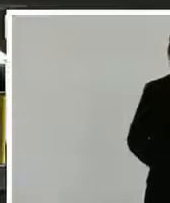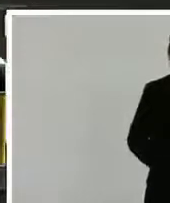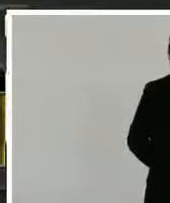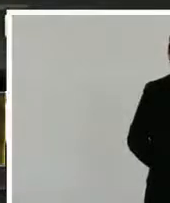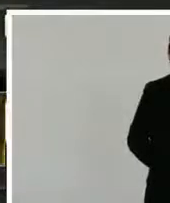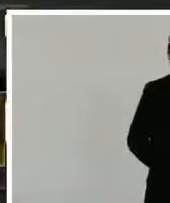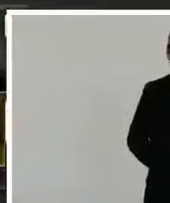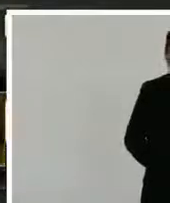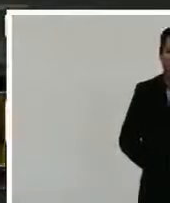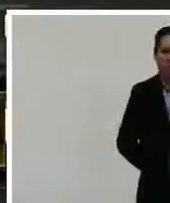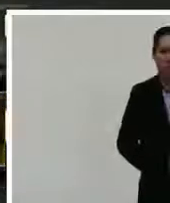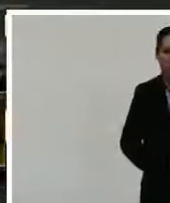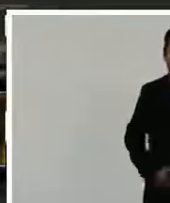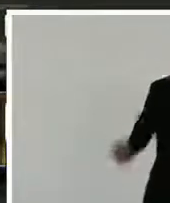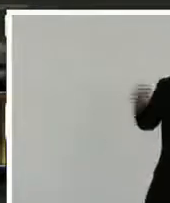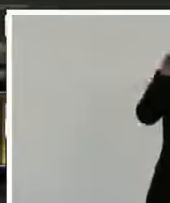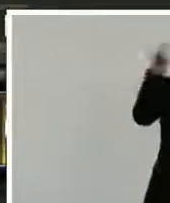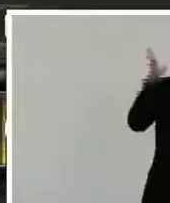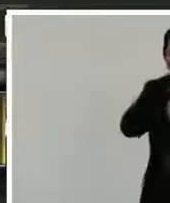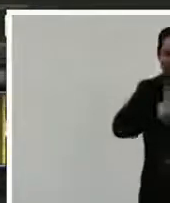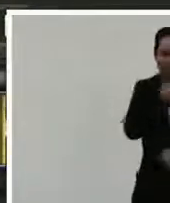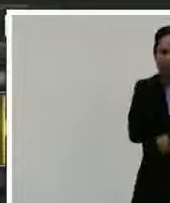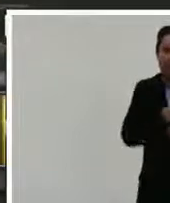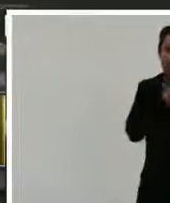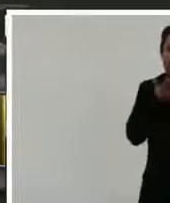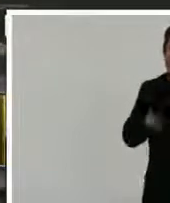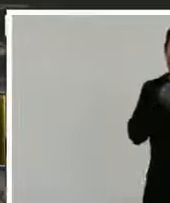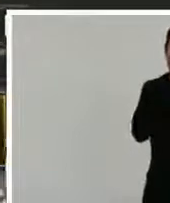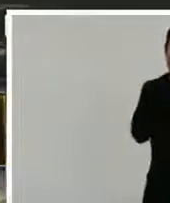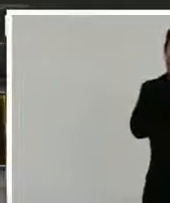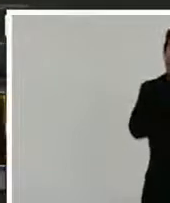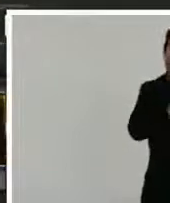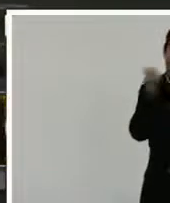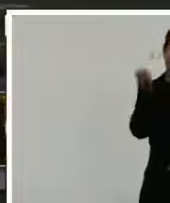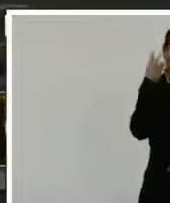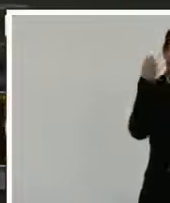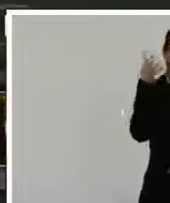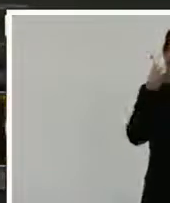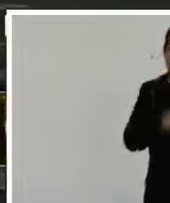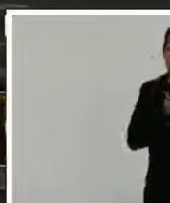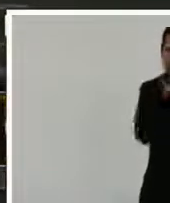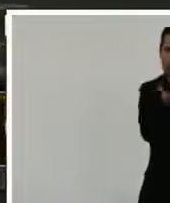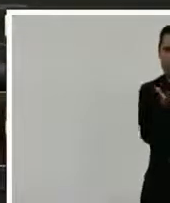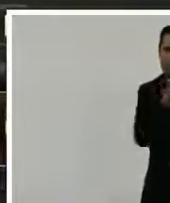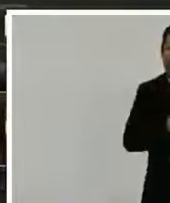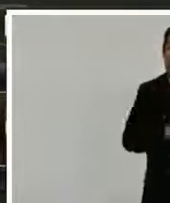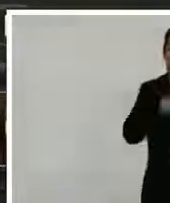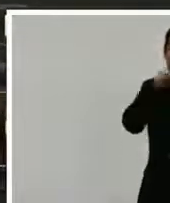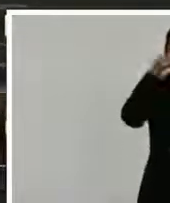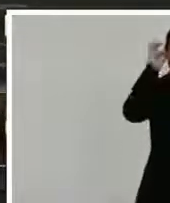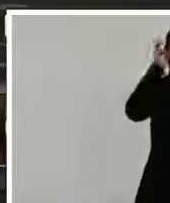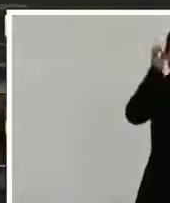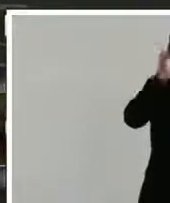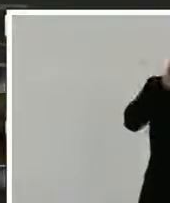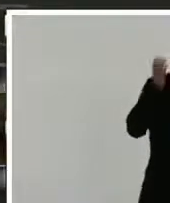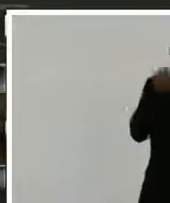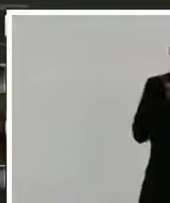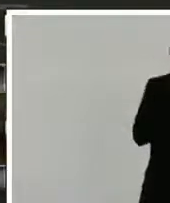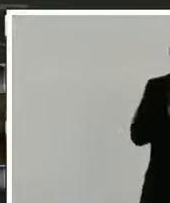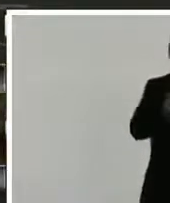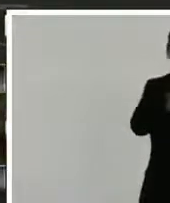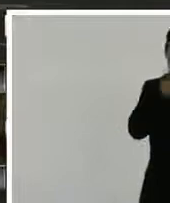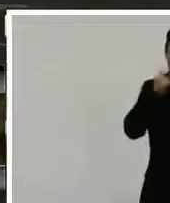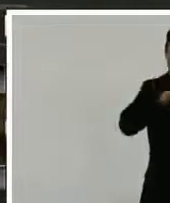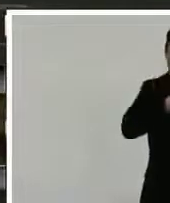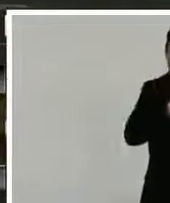va a dar inicio a la presente sesión ordinaria solicitó a la secretaría de servicios parlamentarios abra